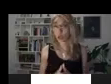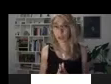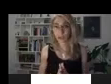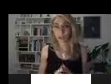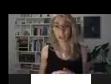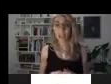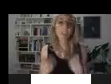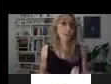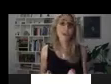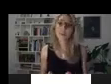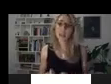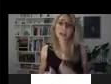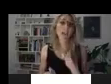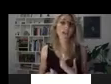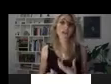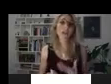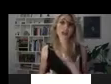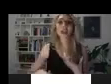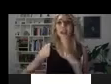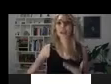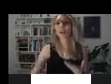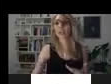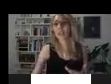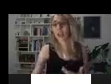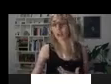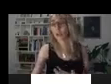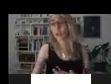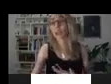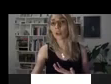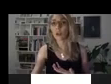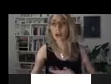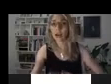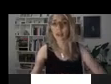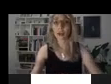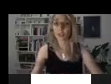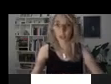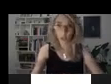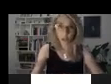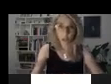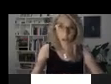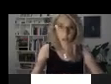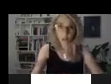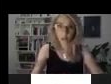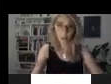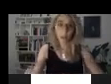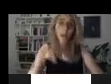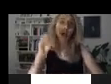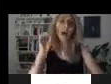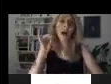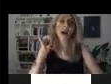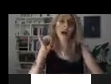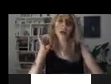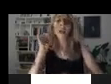términos económicos. Y siempre hay que identificar que esto está sujeto a negociaciones.